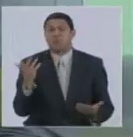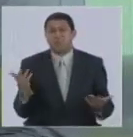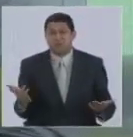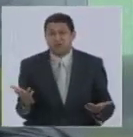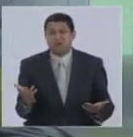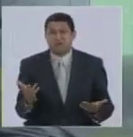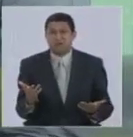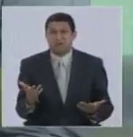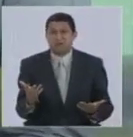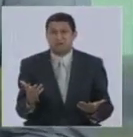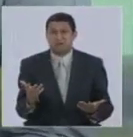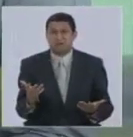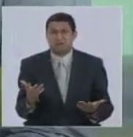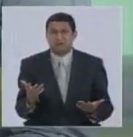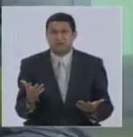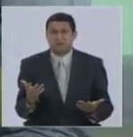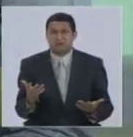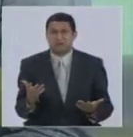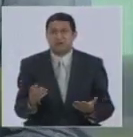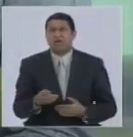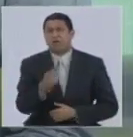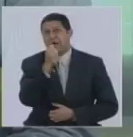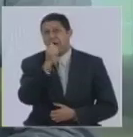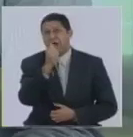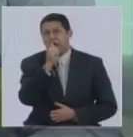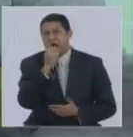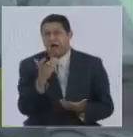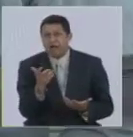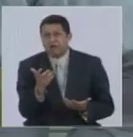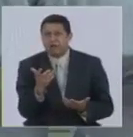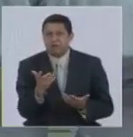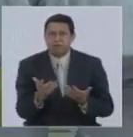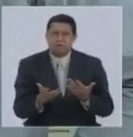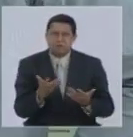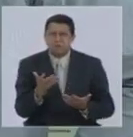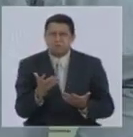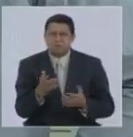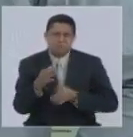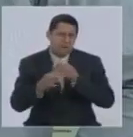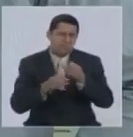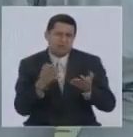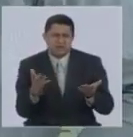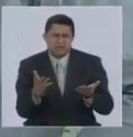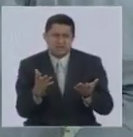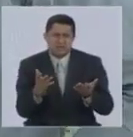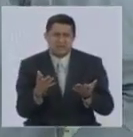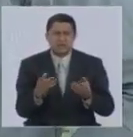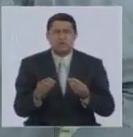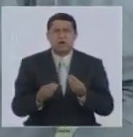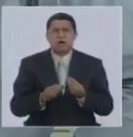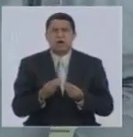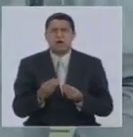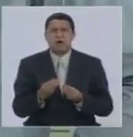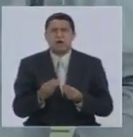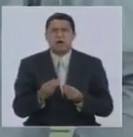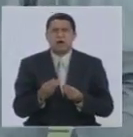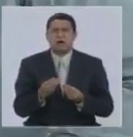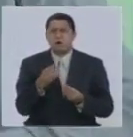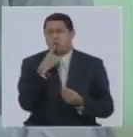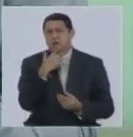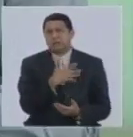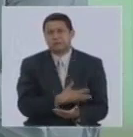una... El alcohol, te explico, actúa como diurético,